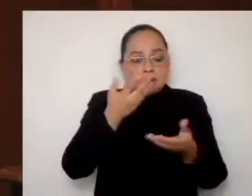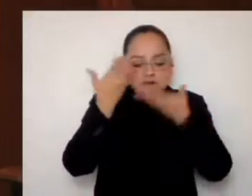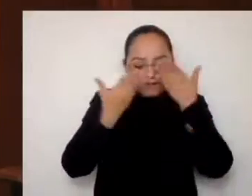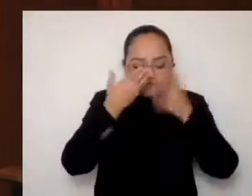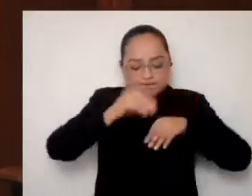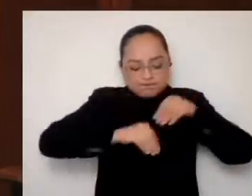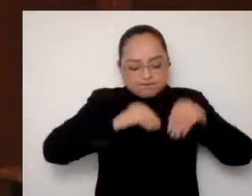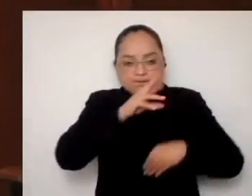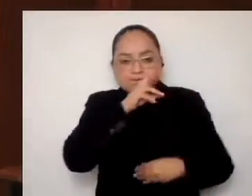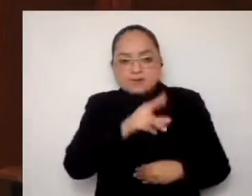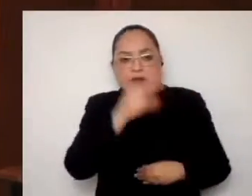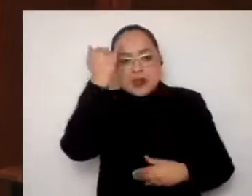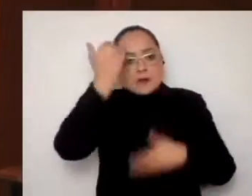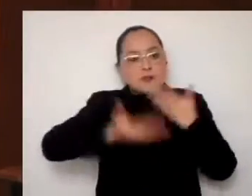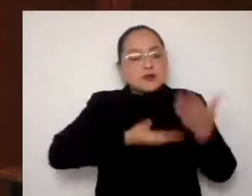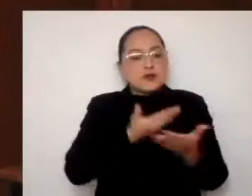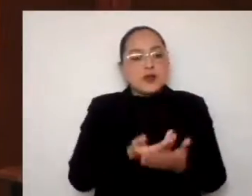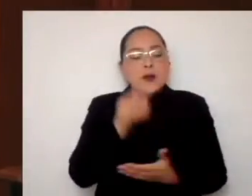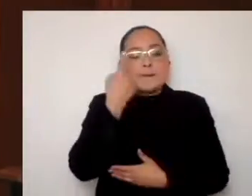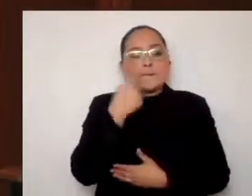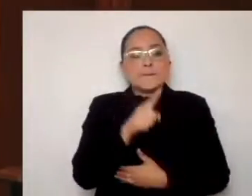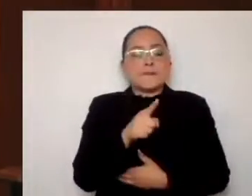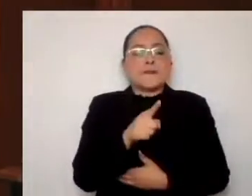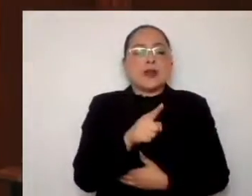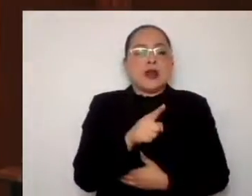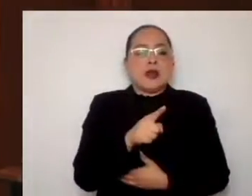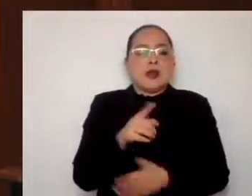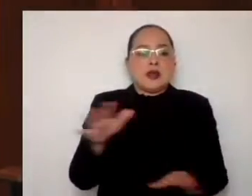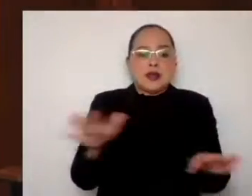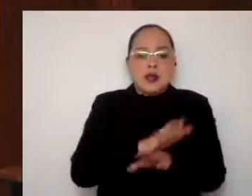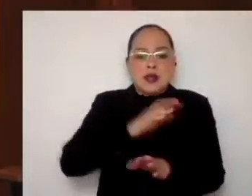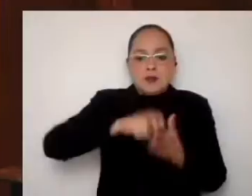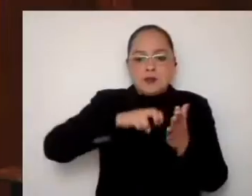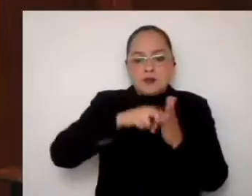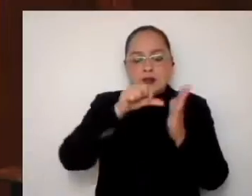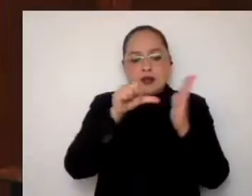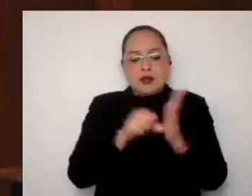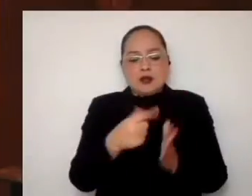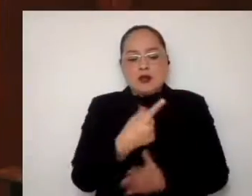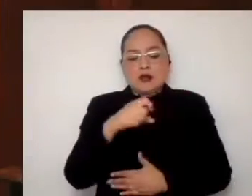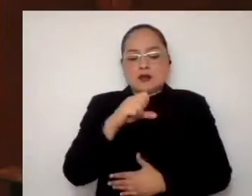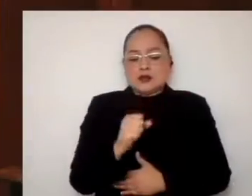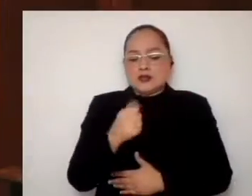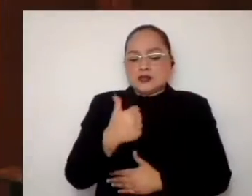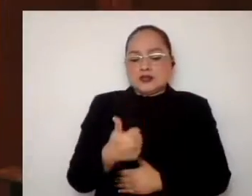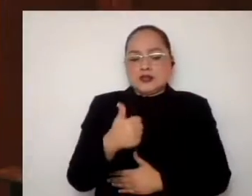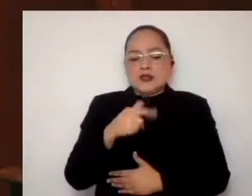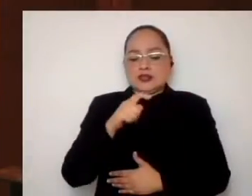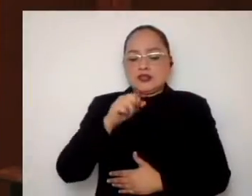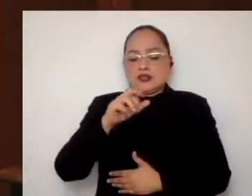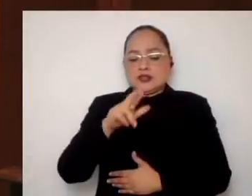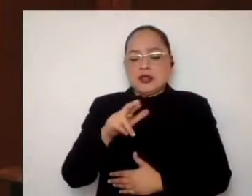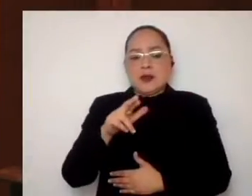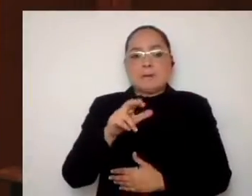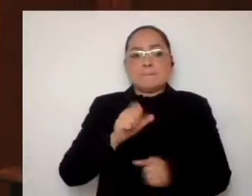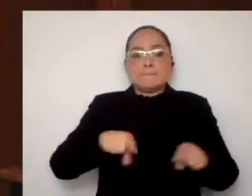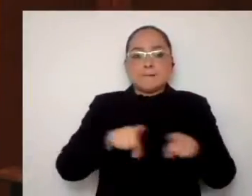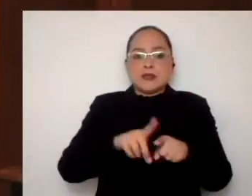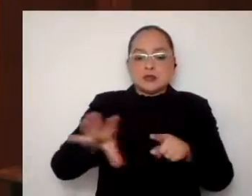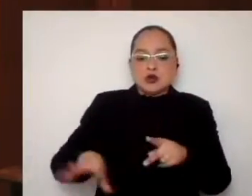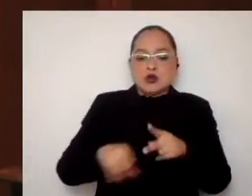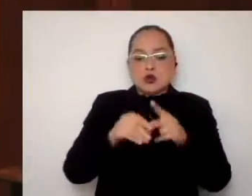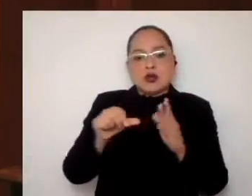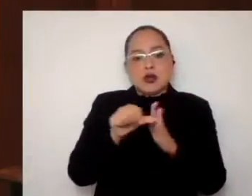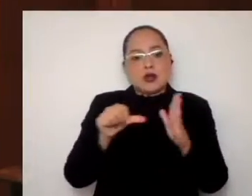la iniciativa con proyecto de decreto por el que se reforma el artículo 166 ter, así se adiciona el